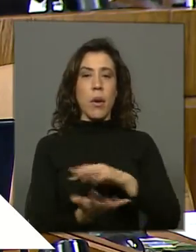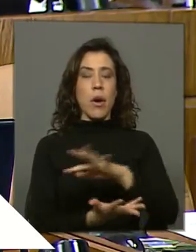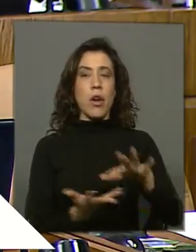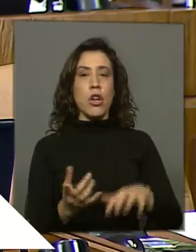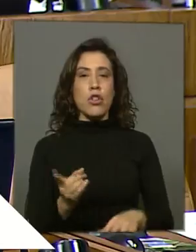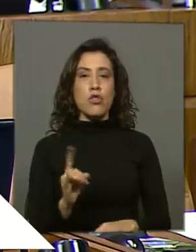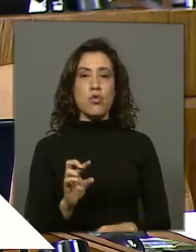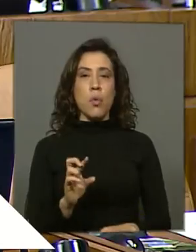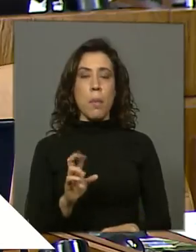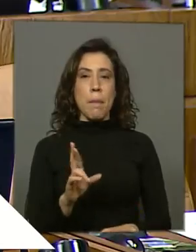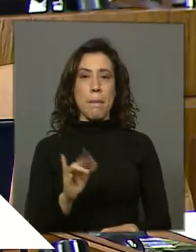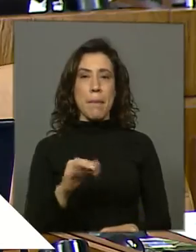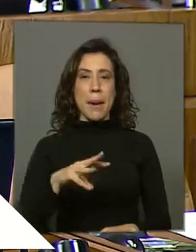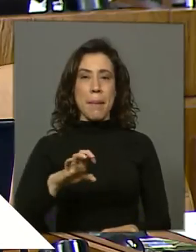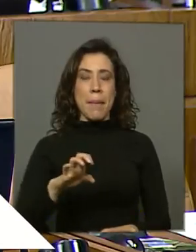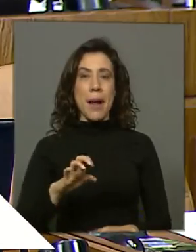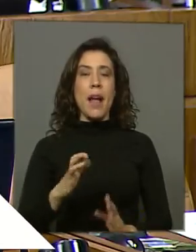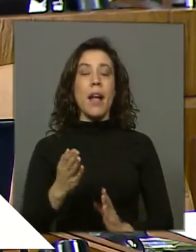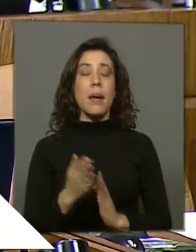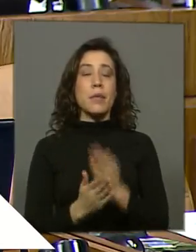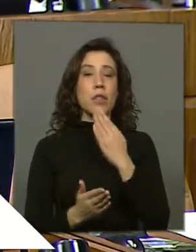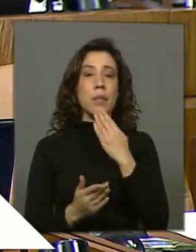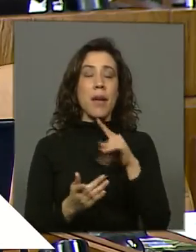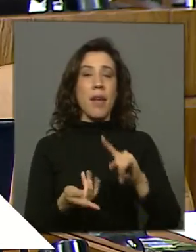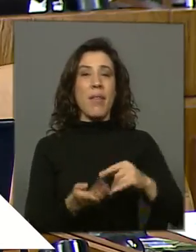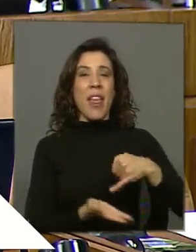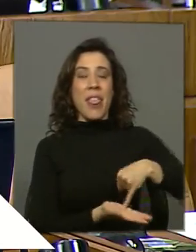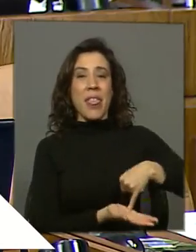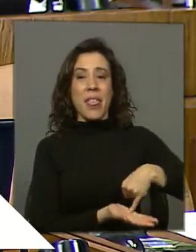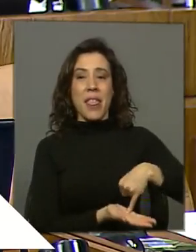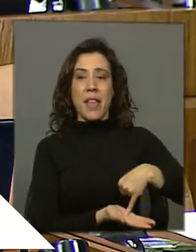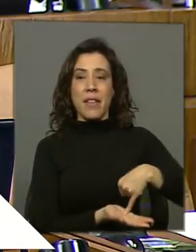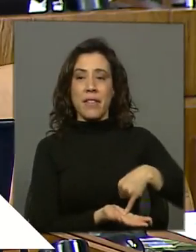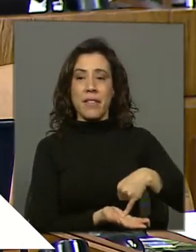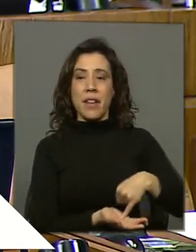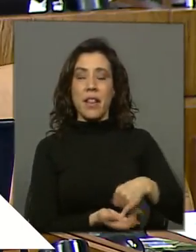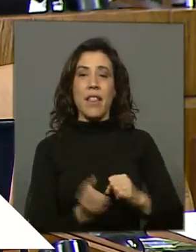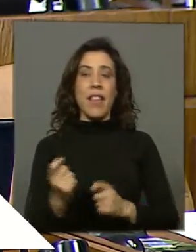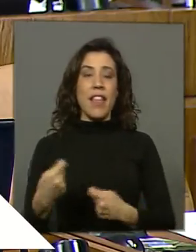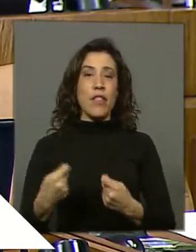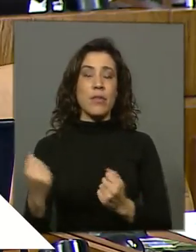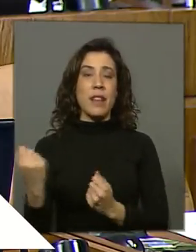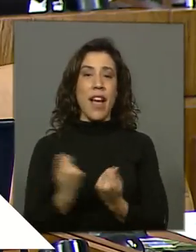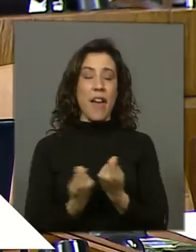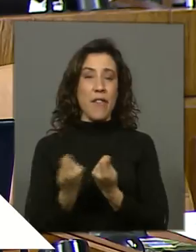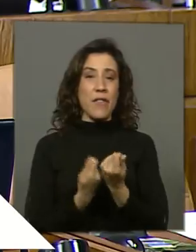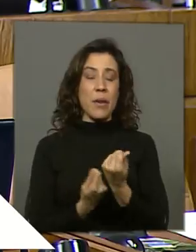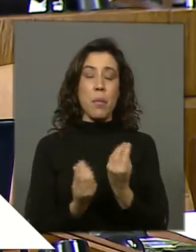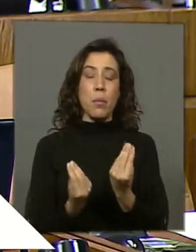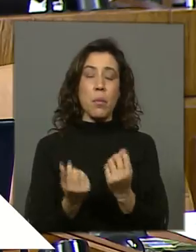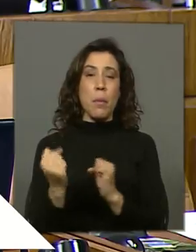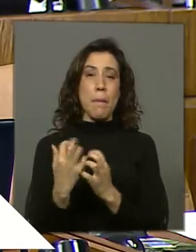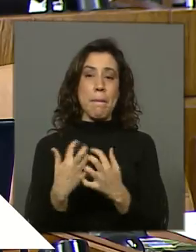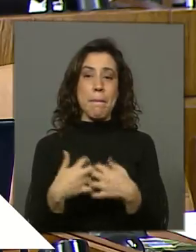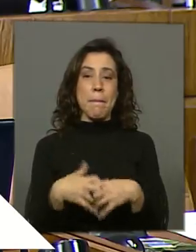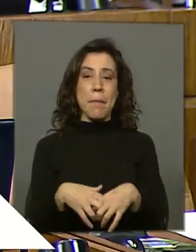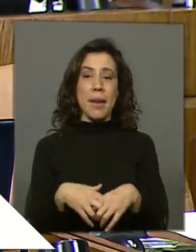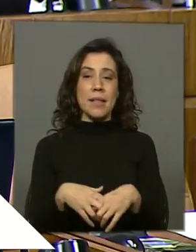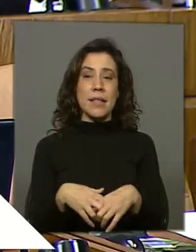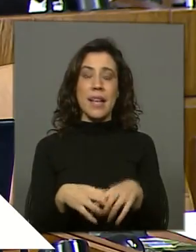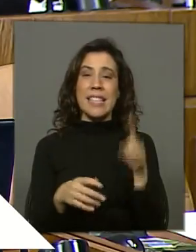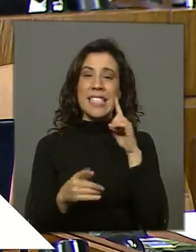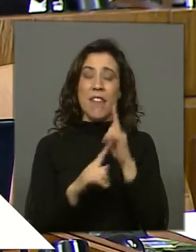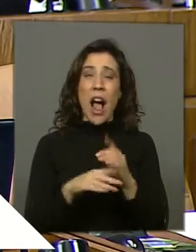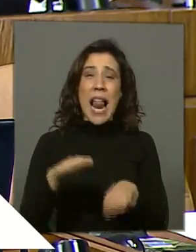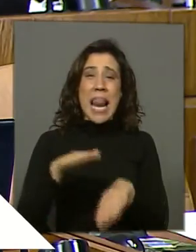subprime que obviamente gatilló también sus debilidades respecto a la industria financiera donde había muchas empresas que operaban en el